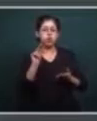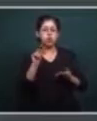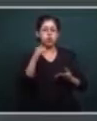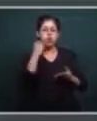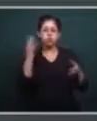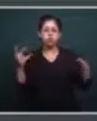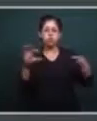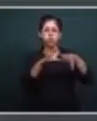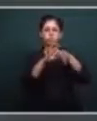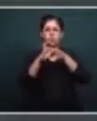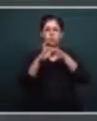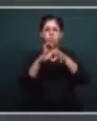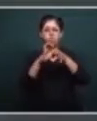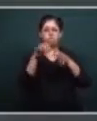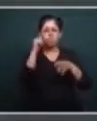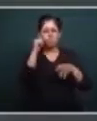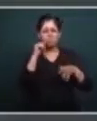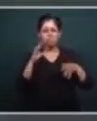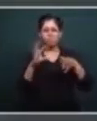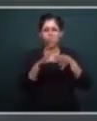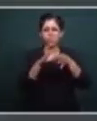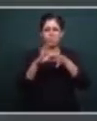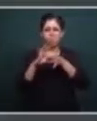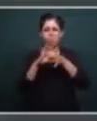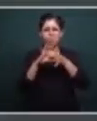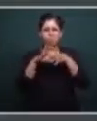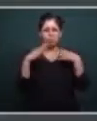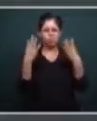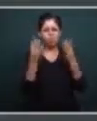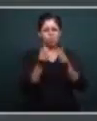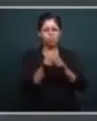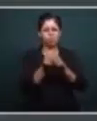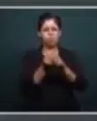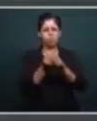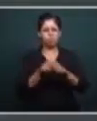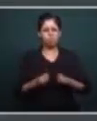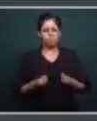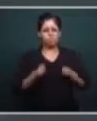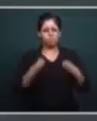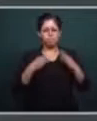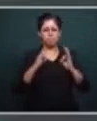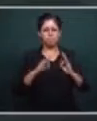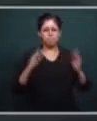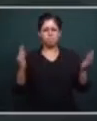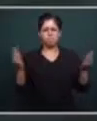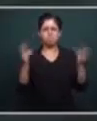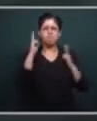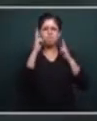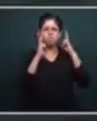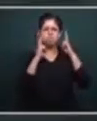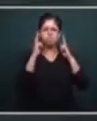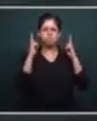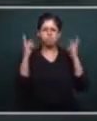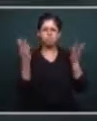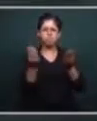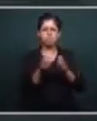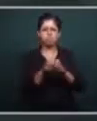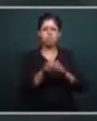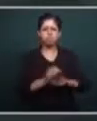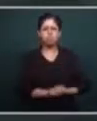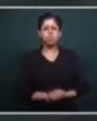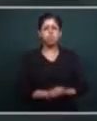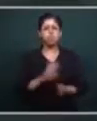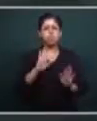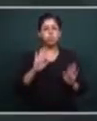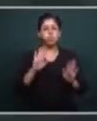que procurar una buena vecindad. Ya se ha dado a conocer